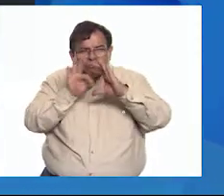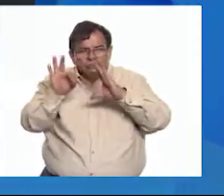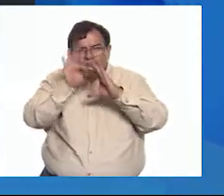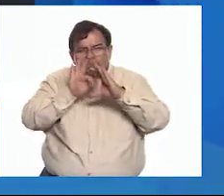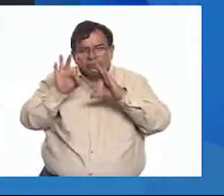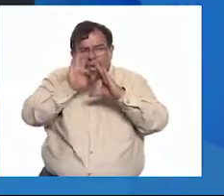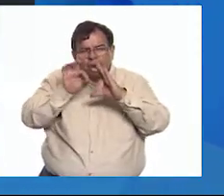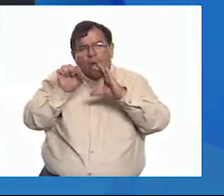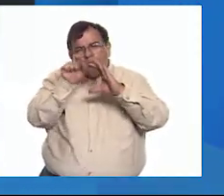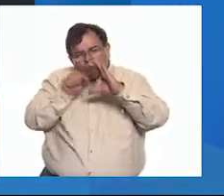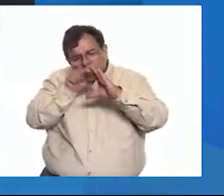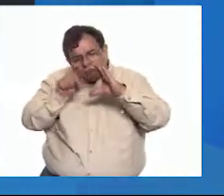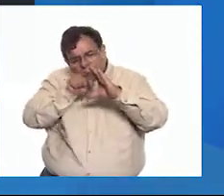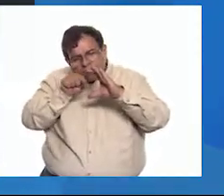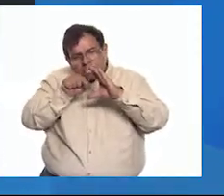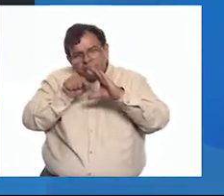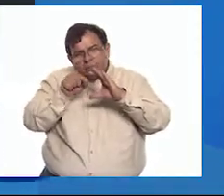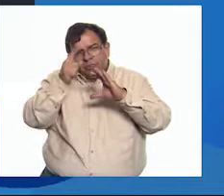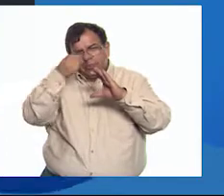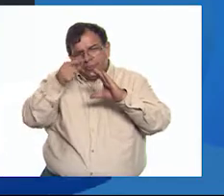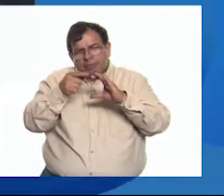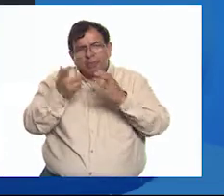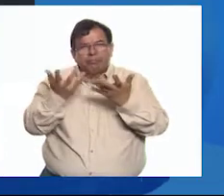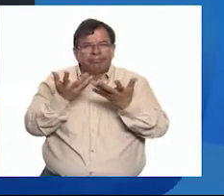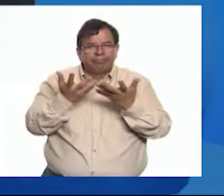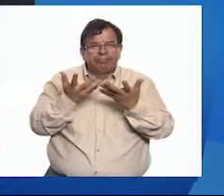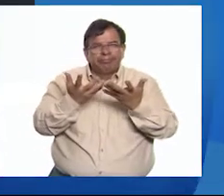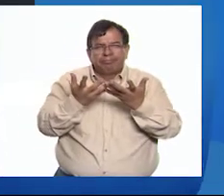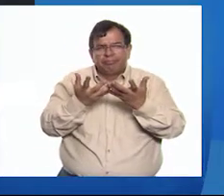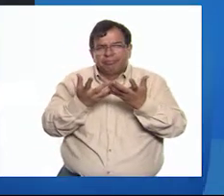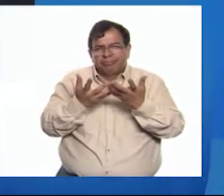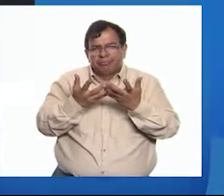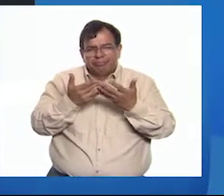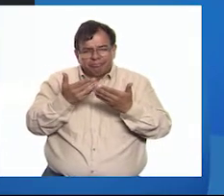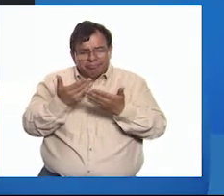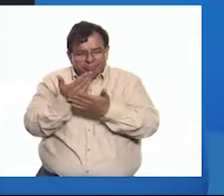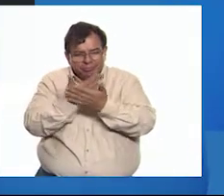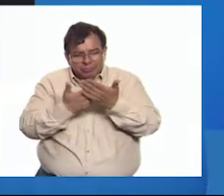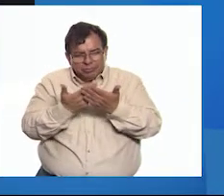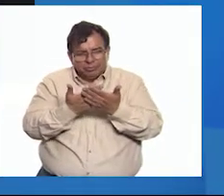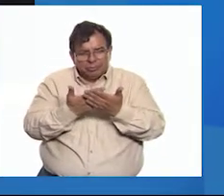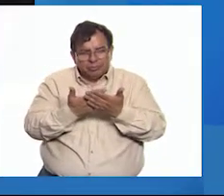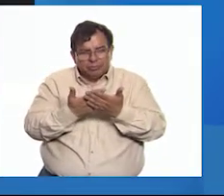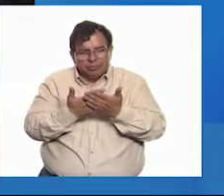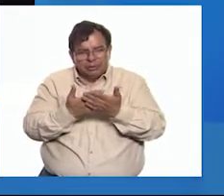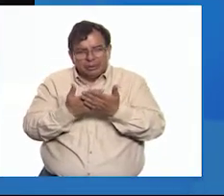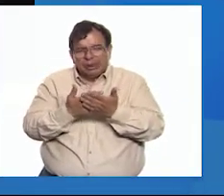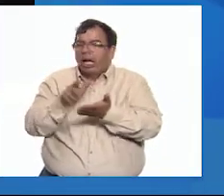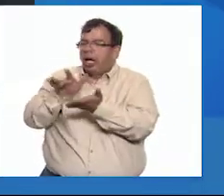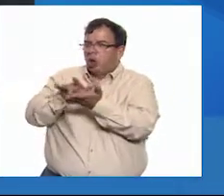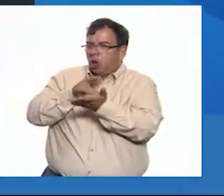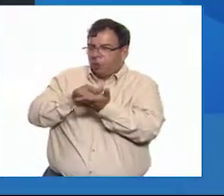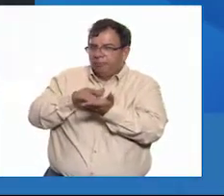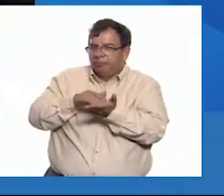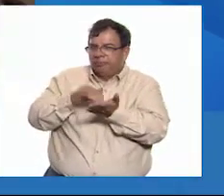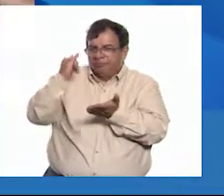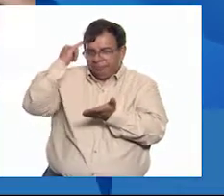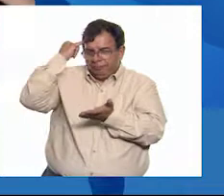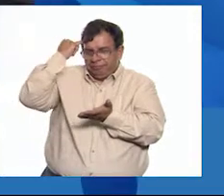y en espiral para realizar nuestra producción bidimensional inspirada en el arte aborigen.